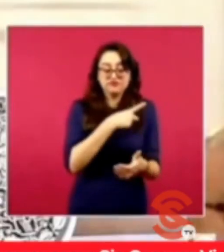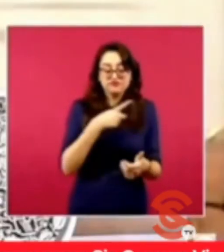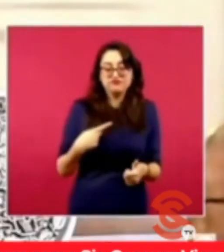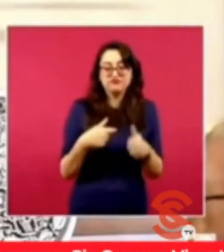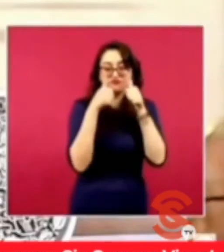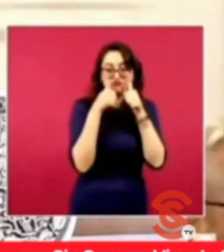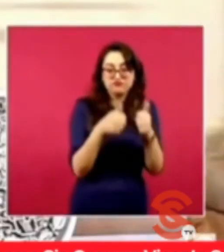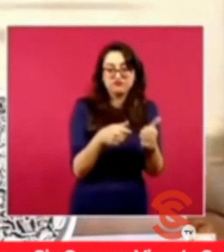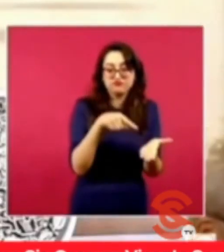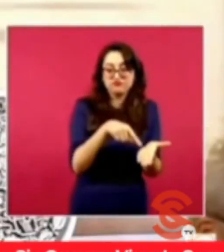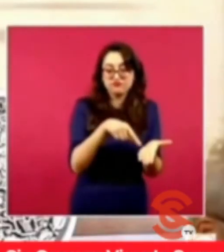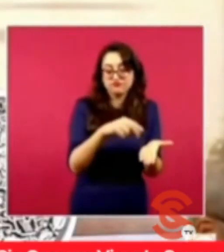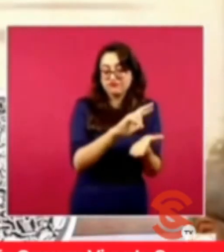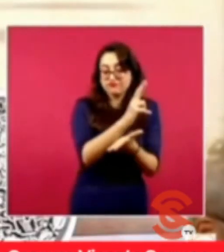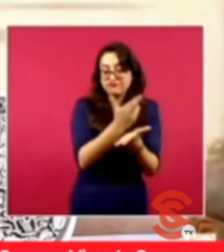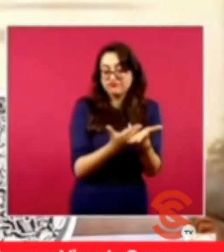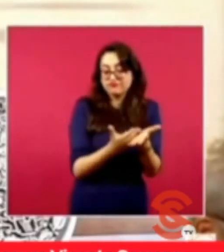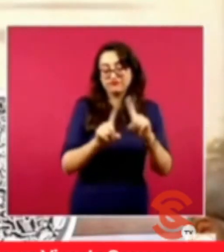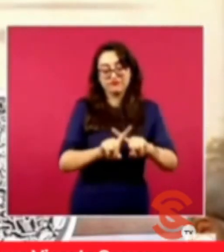La pandemia